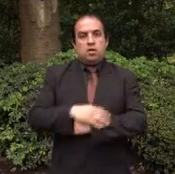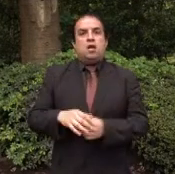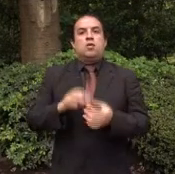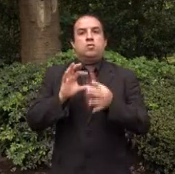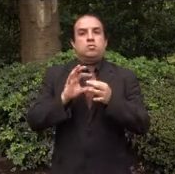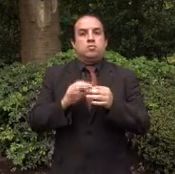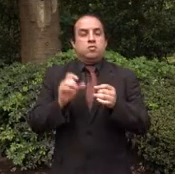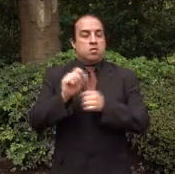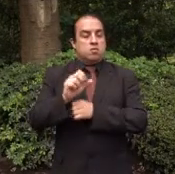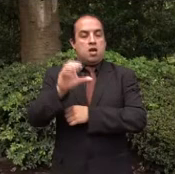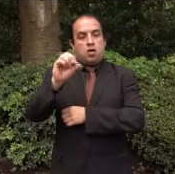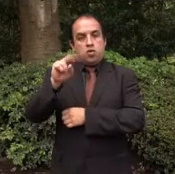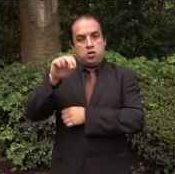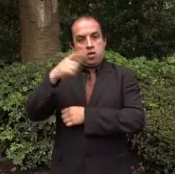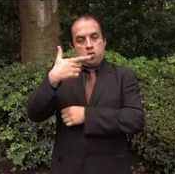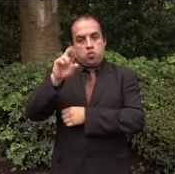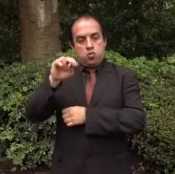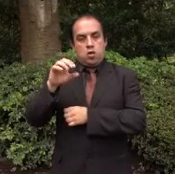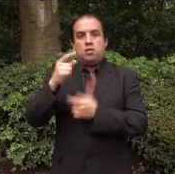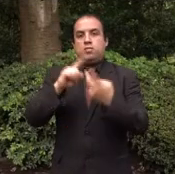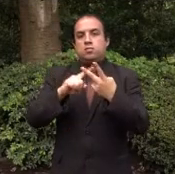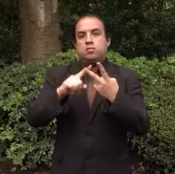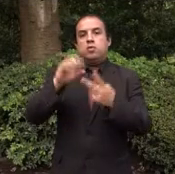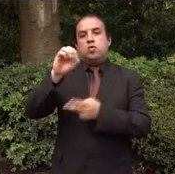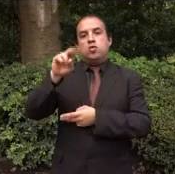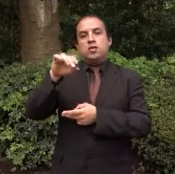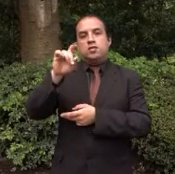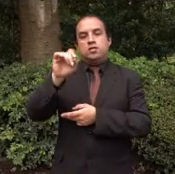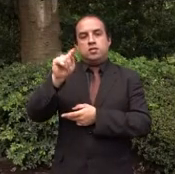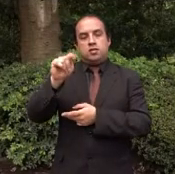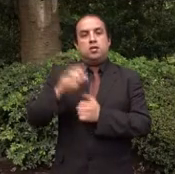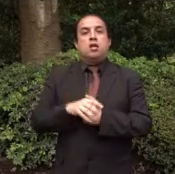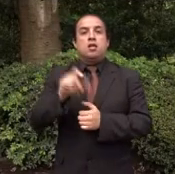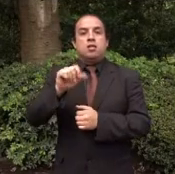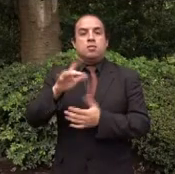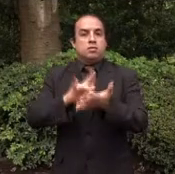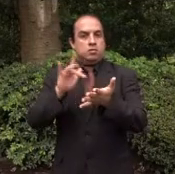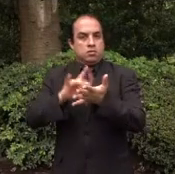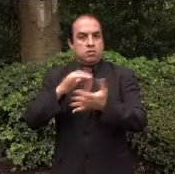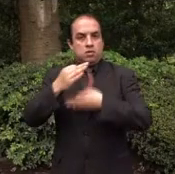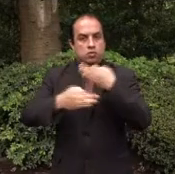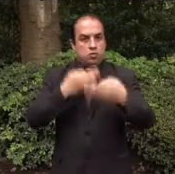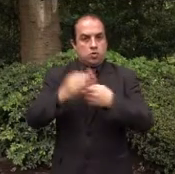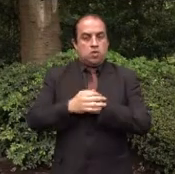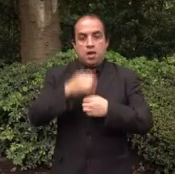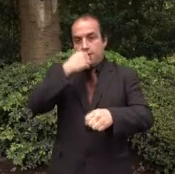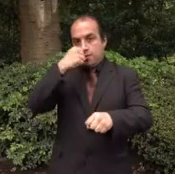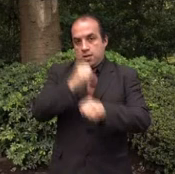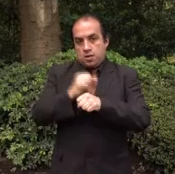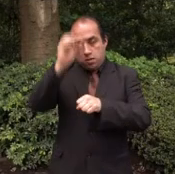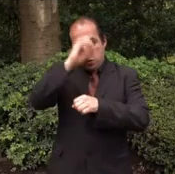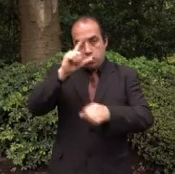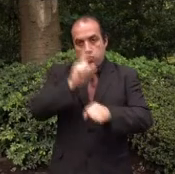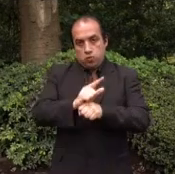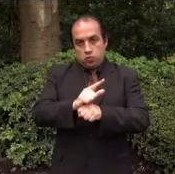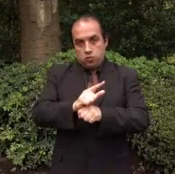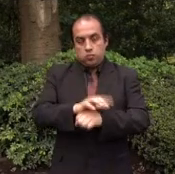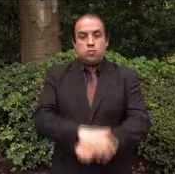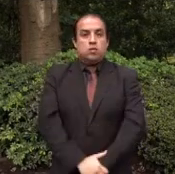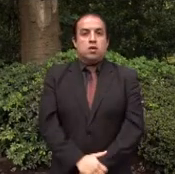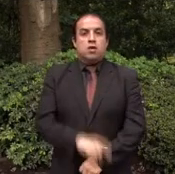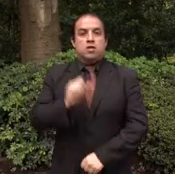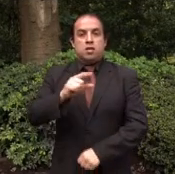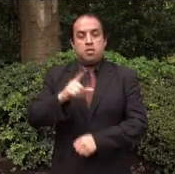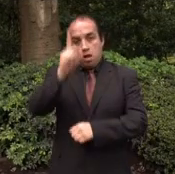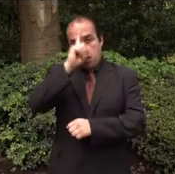a CONACYT, cuya titular también nos acompaña el día de hoy, muchas gracias, a la Secretaría de Agricultura, a la SEDATU, así como al